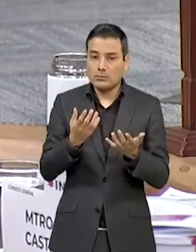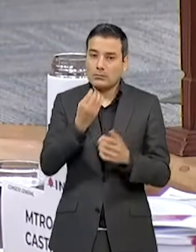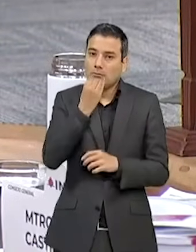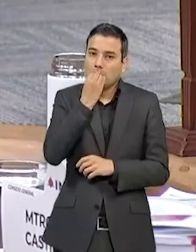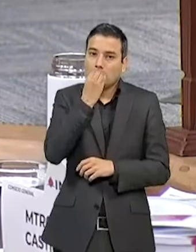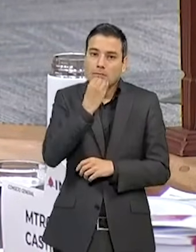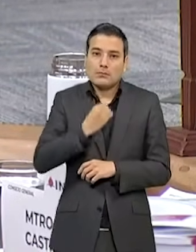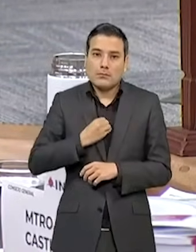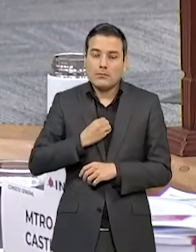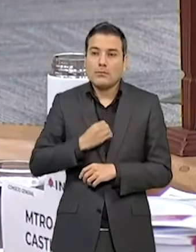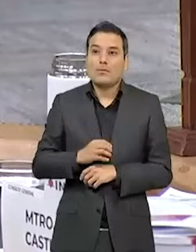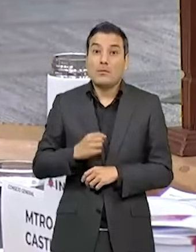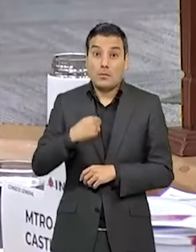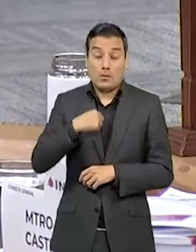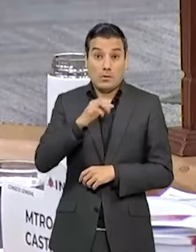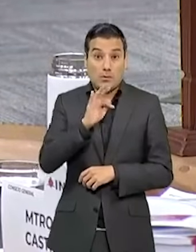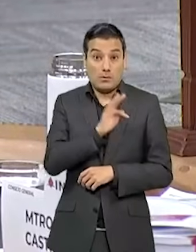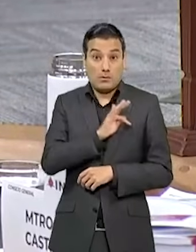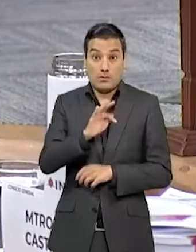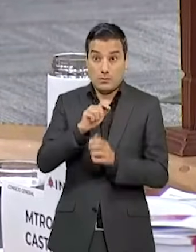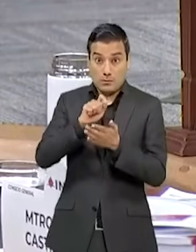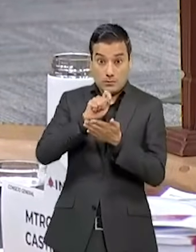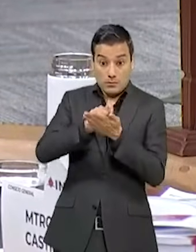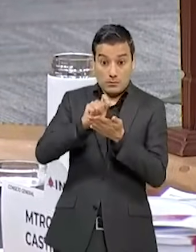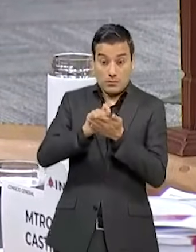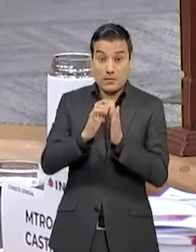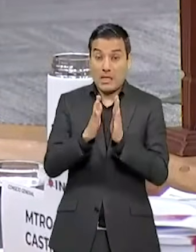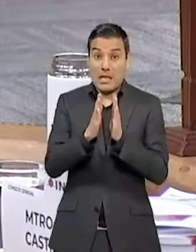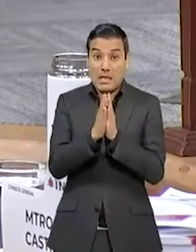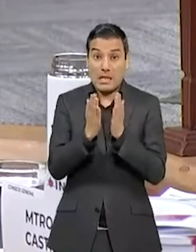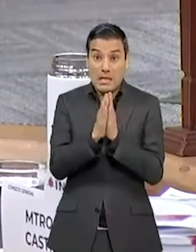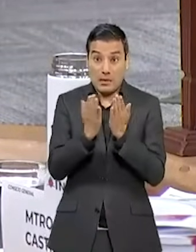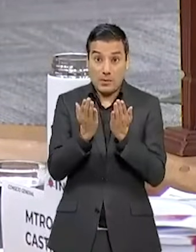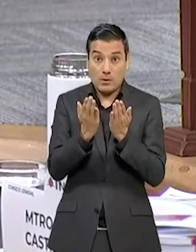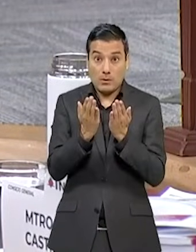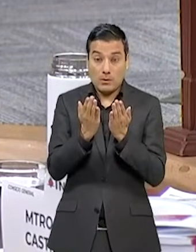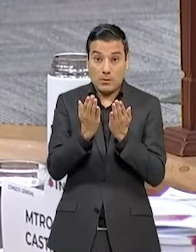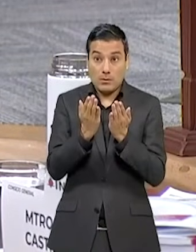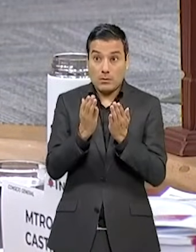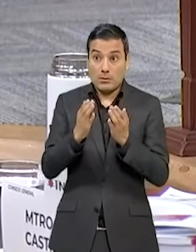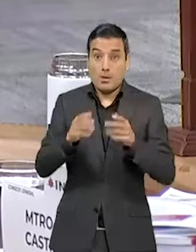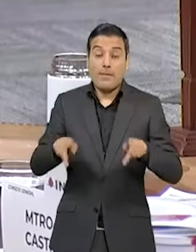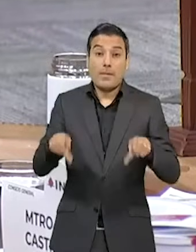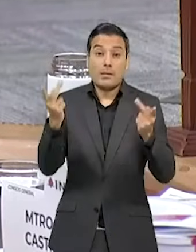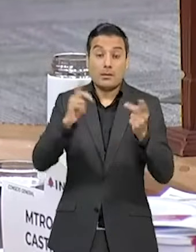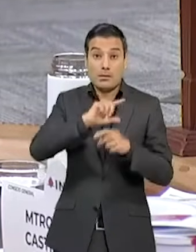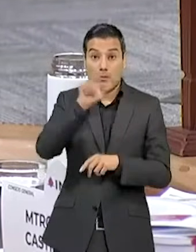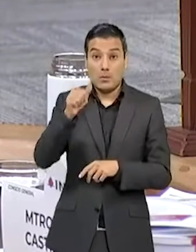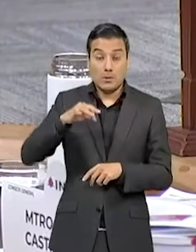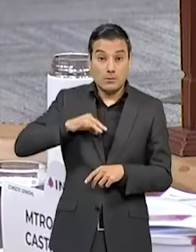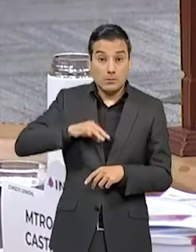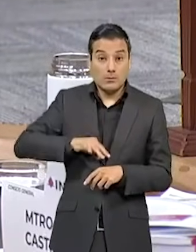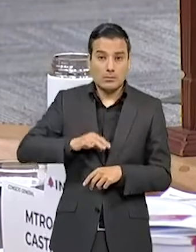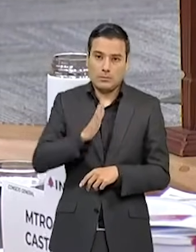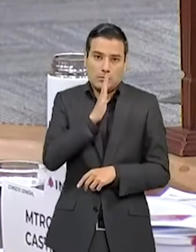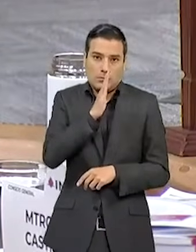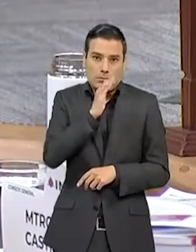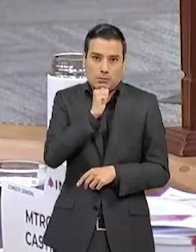no puedo sacar un libro y cobrar millones de pesos de regalías por él.